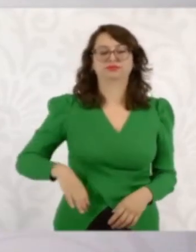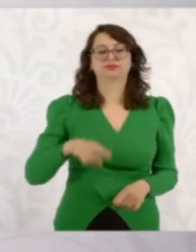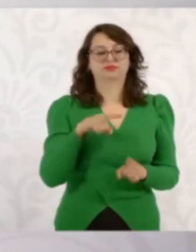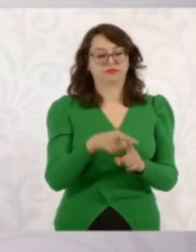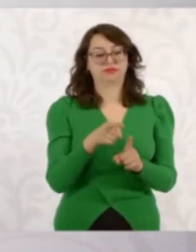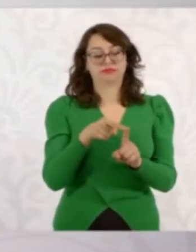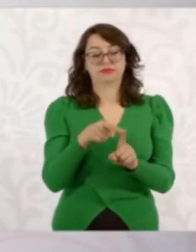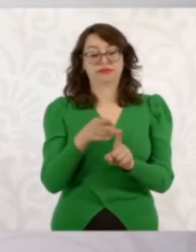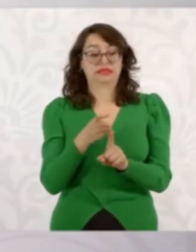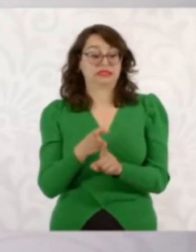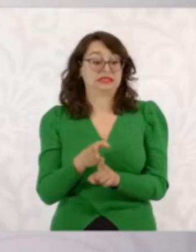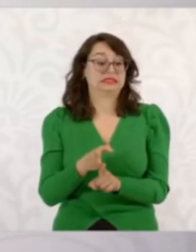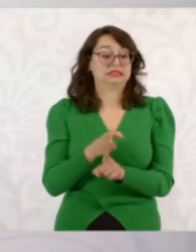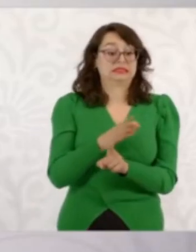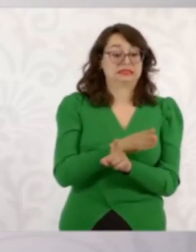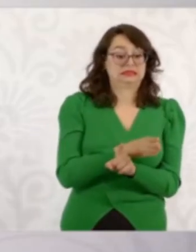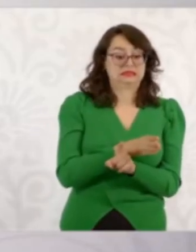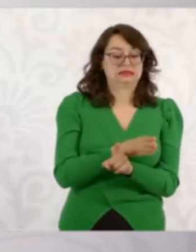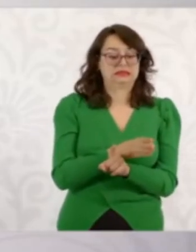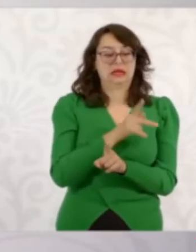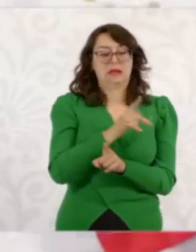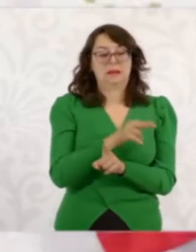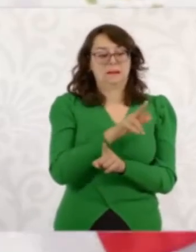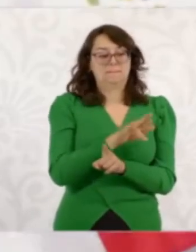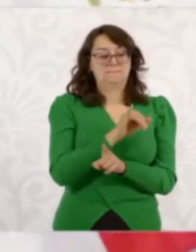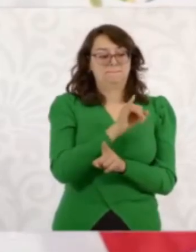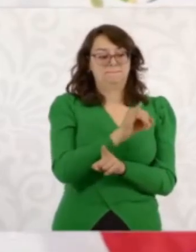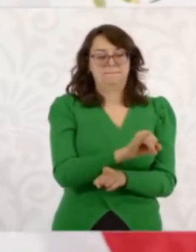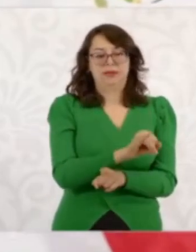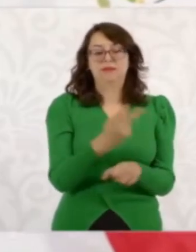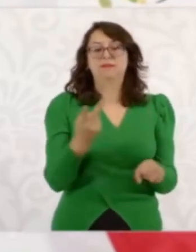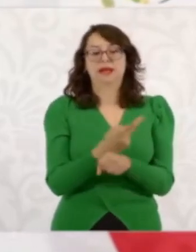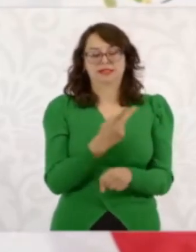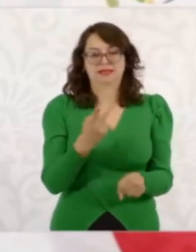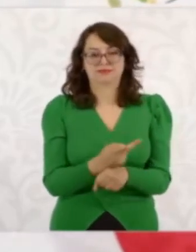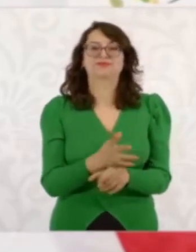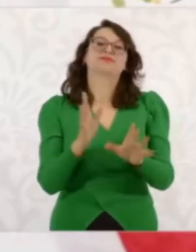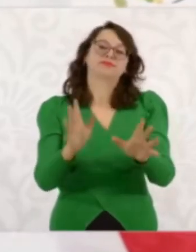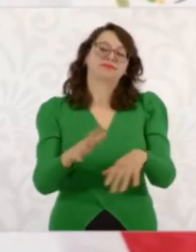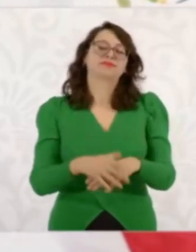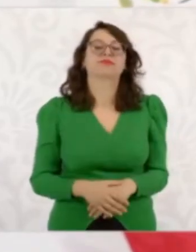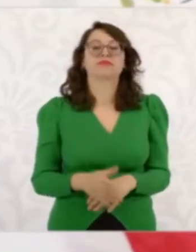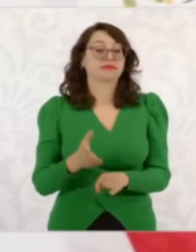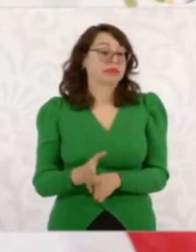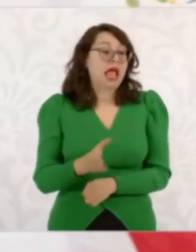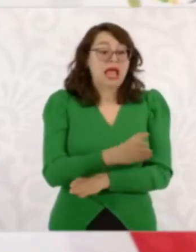antes viene una ruptura en el PRI, lo que se llamó la corriente democrática,